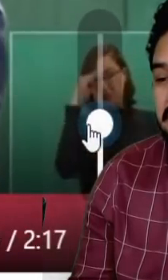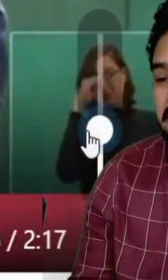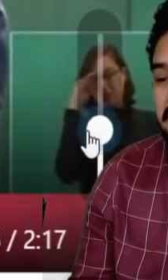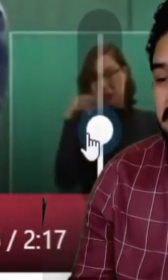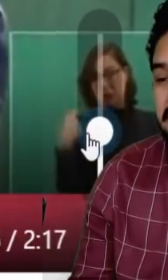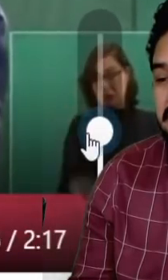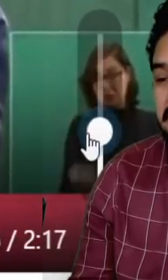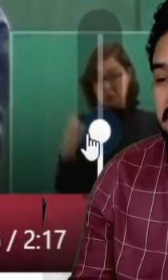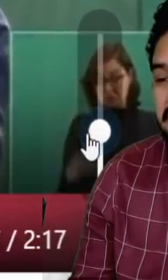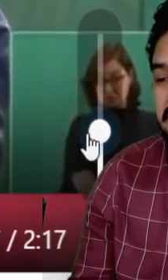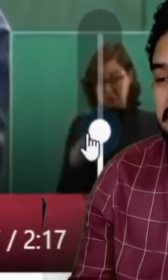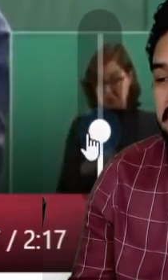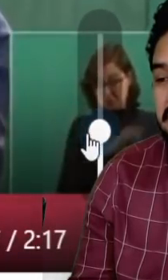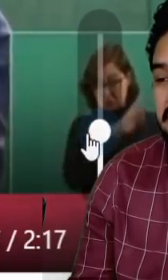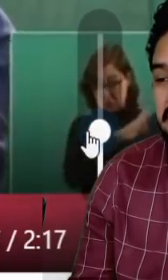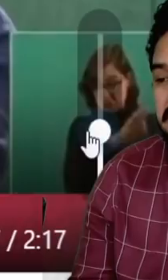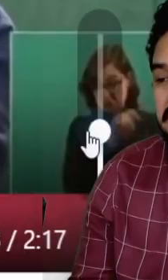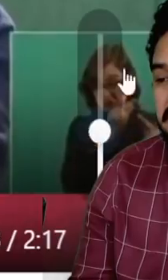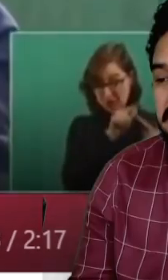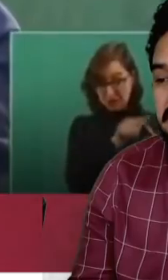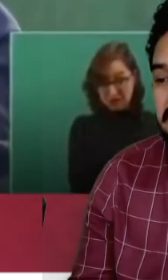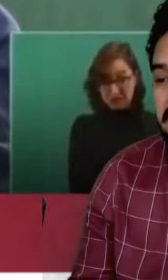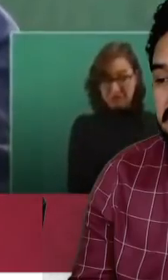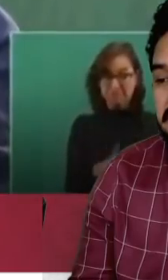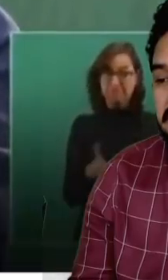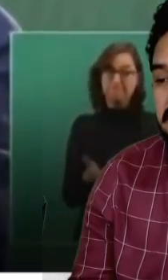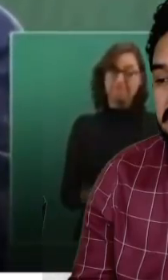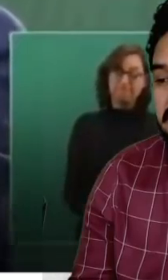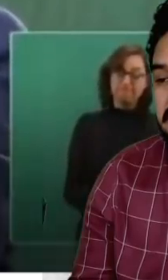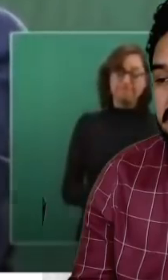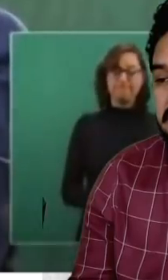acudir a